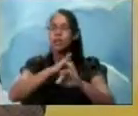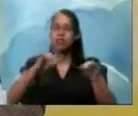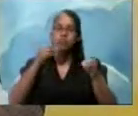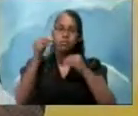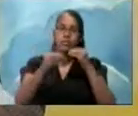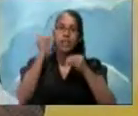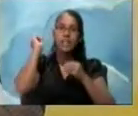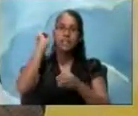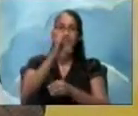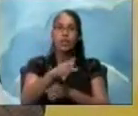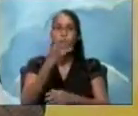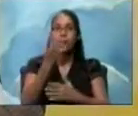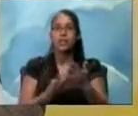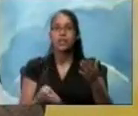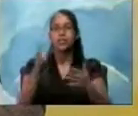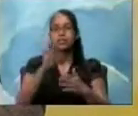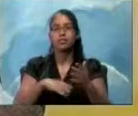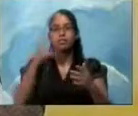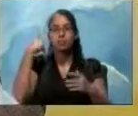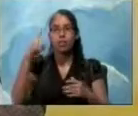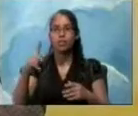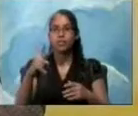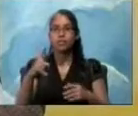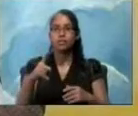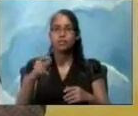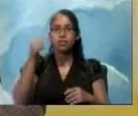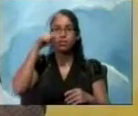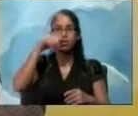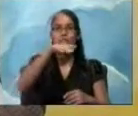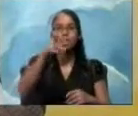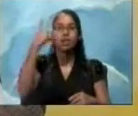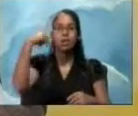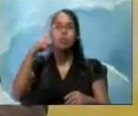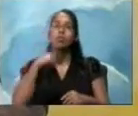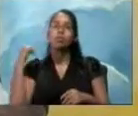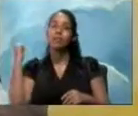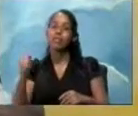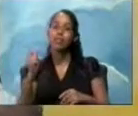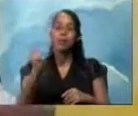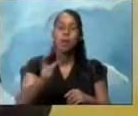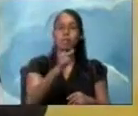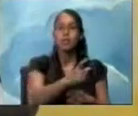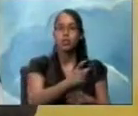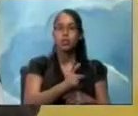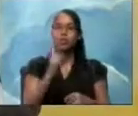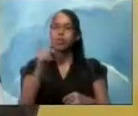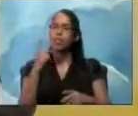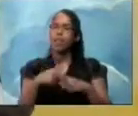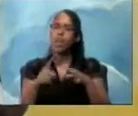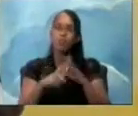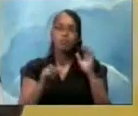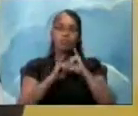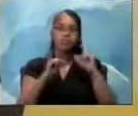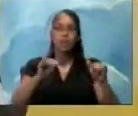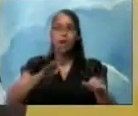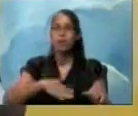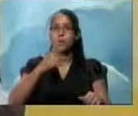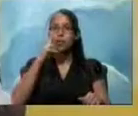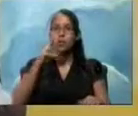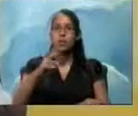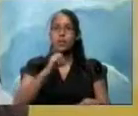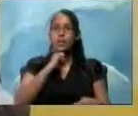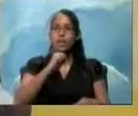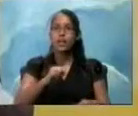cárcel por sedición en la ciudad y por homicidio. Una de las cosas que ya podemos observar es que